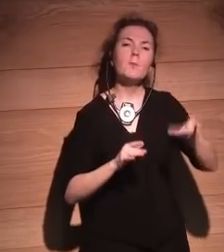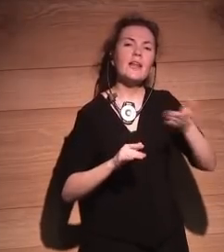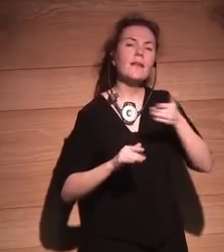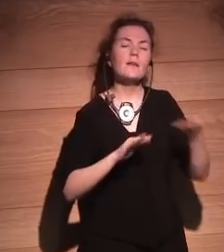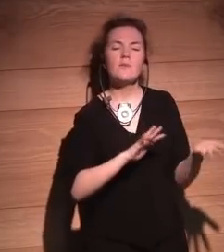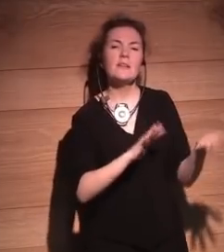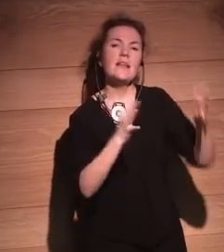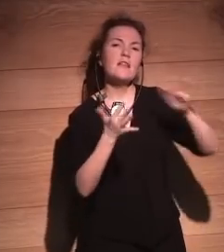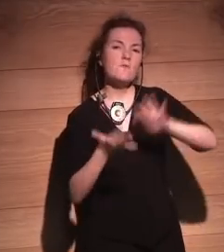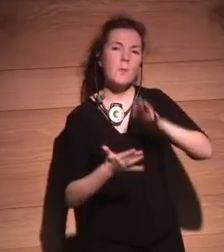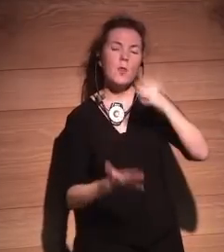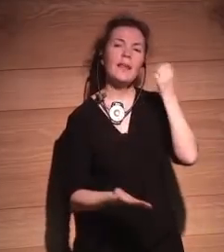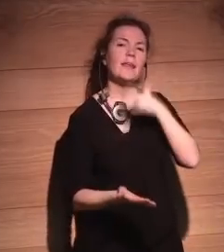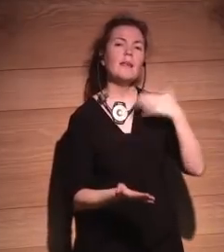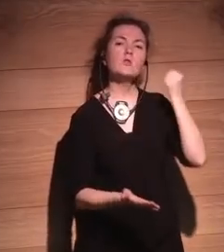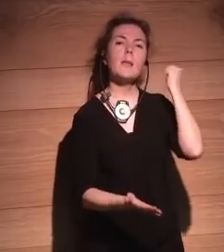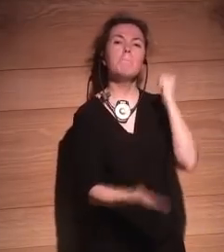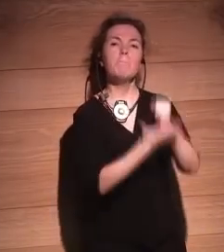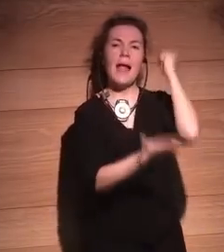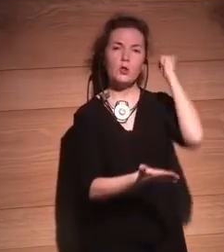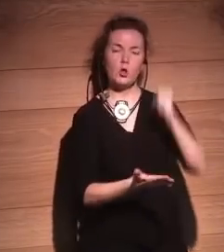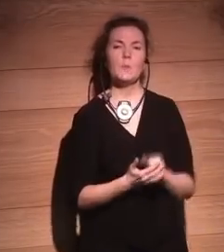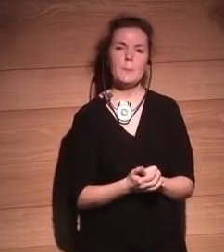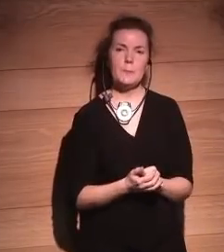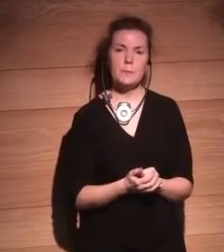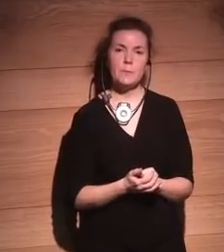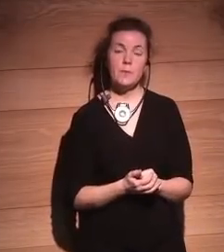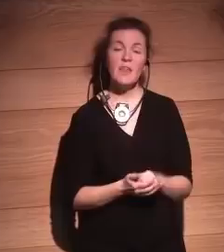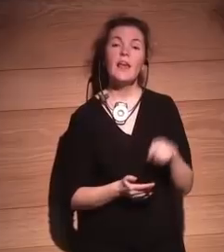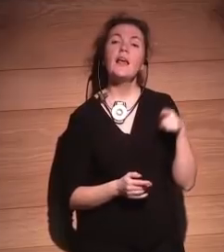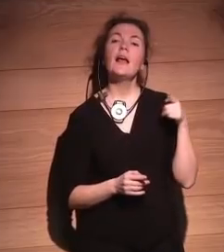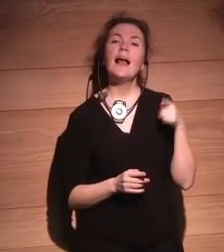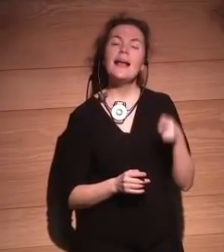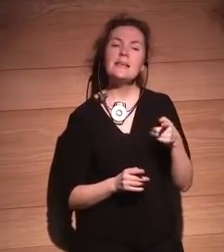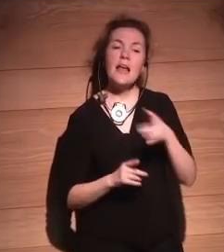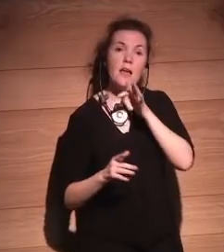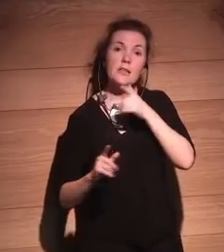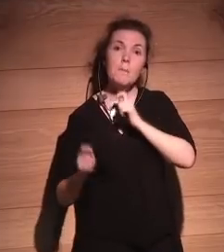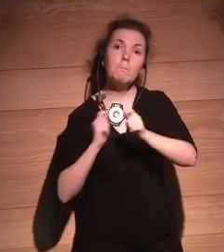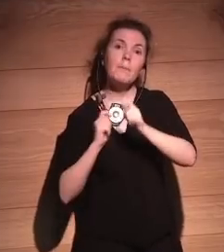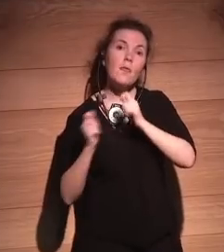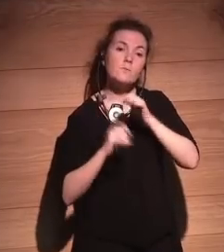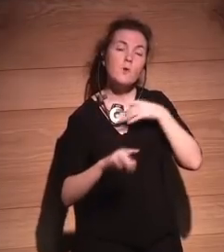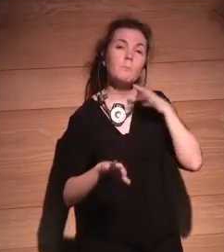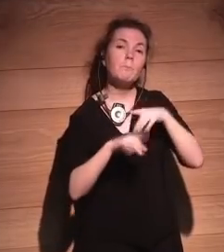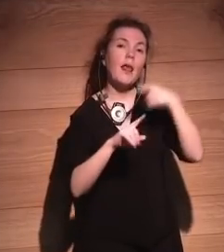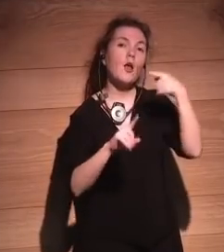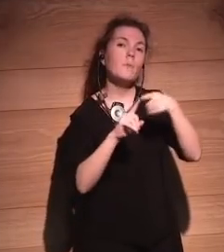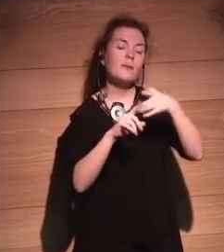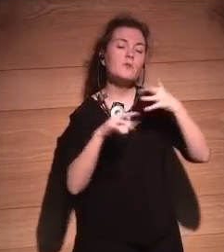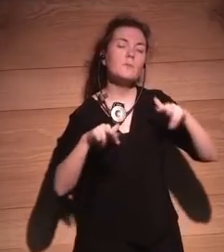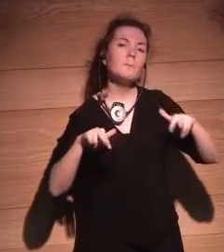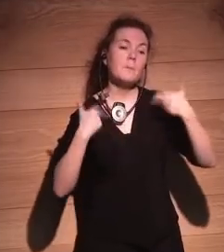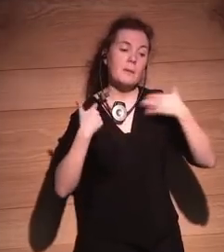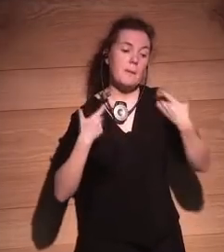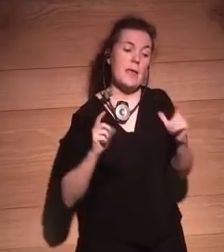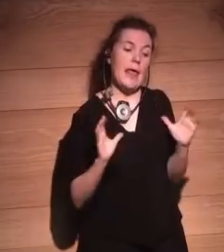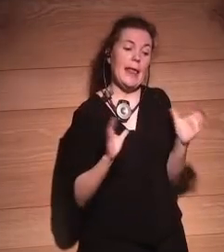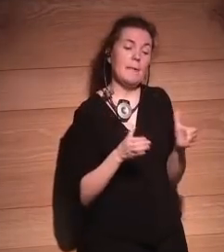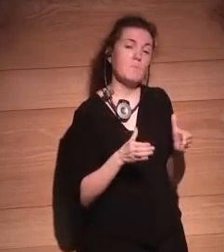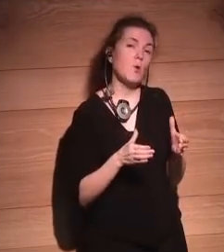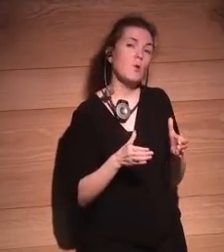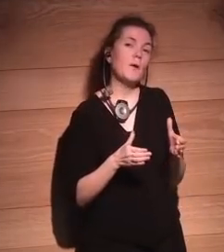transformación y un impacto. Y esta periodismo dirigido por una misión nos permite, a mi equipo, a